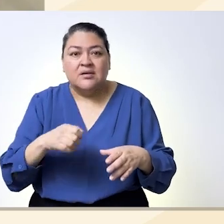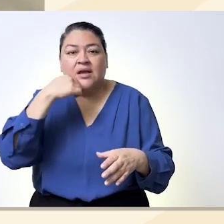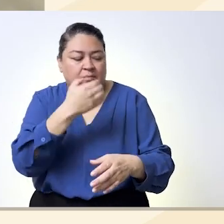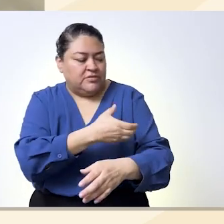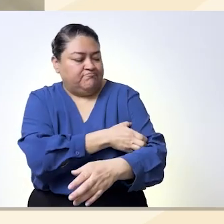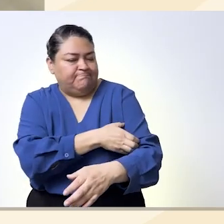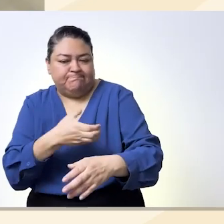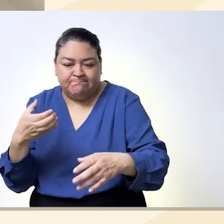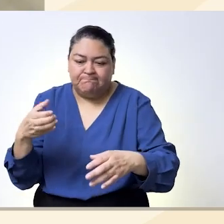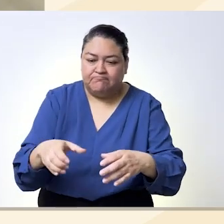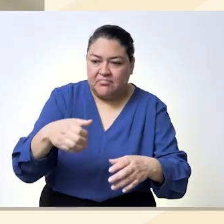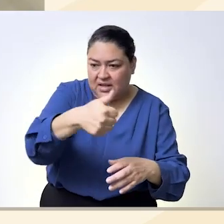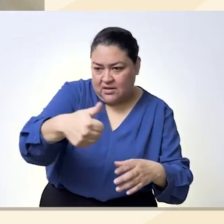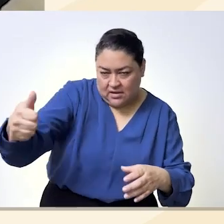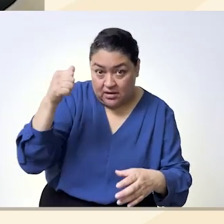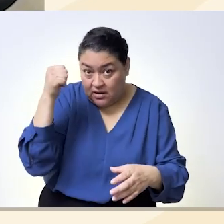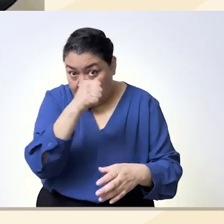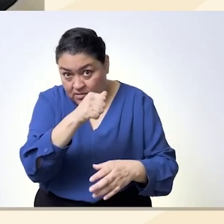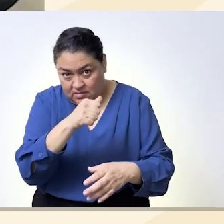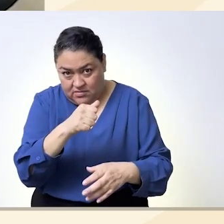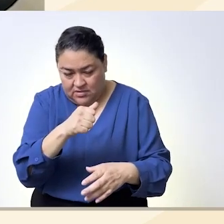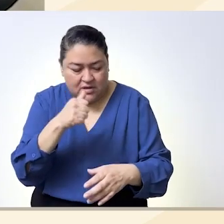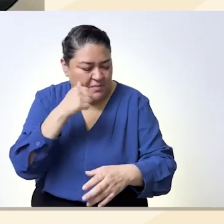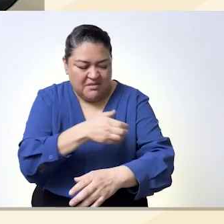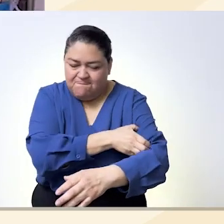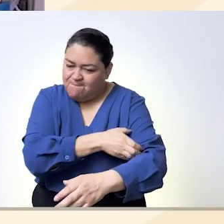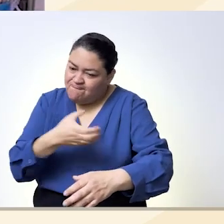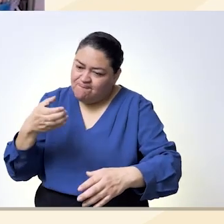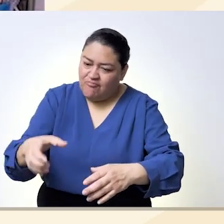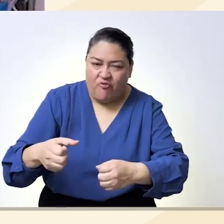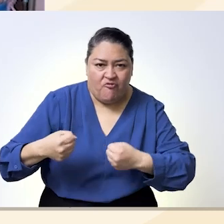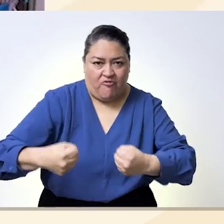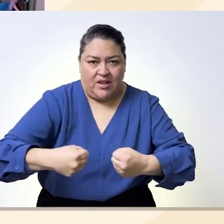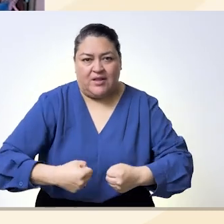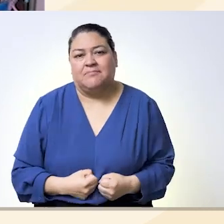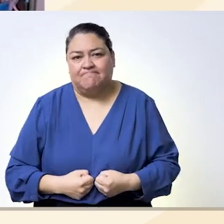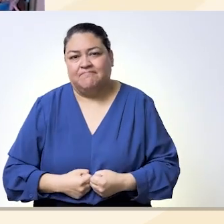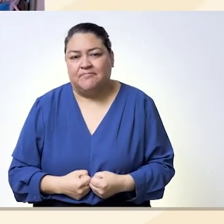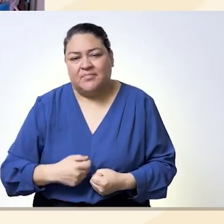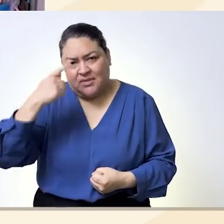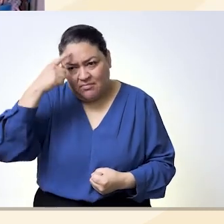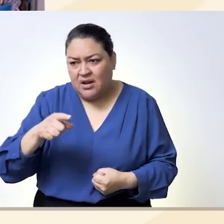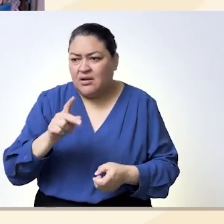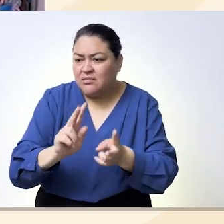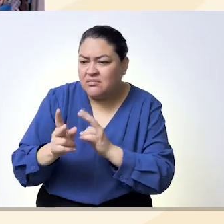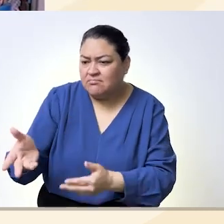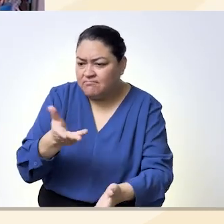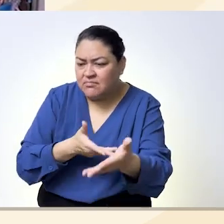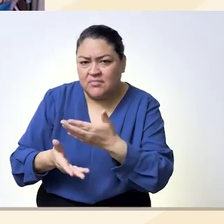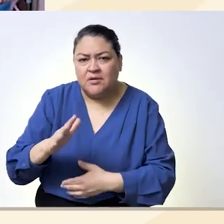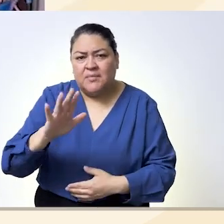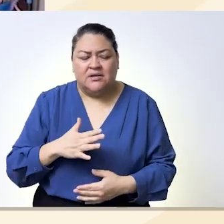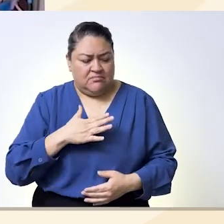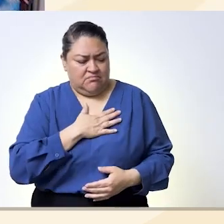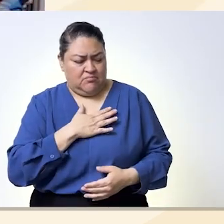la primera persona. Es buscar espacios y como reclamar los espacios que nos pertenecen, ¿no? Cuando se va a